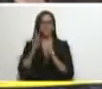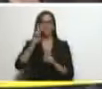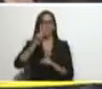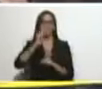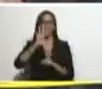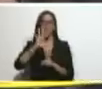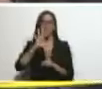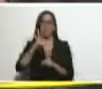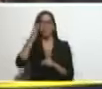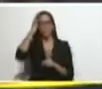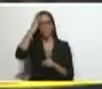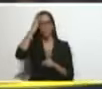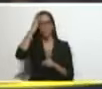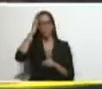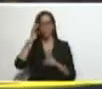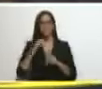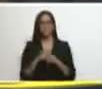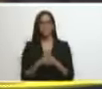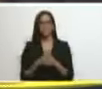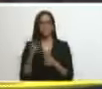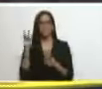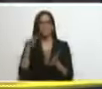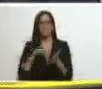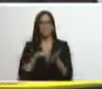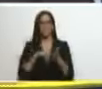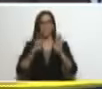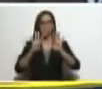25 de febrero 2009,